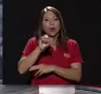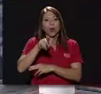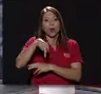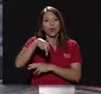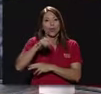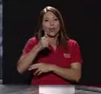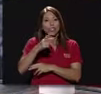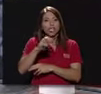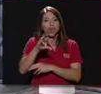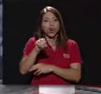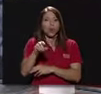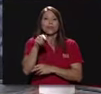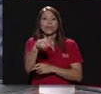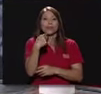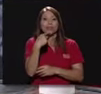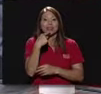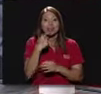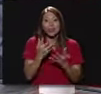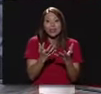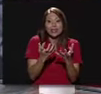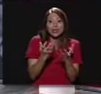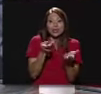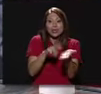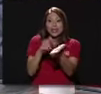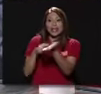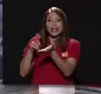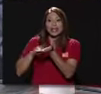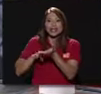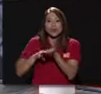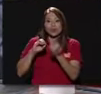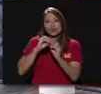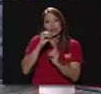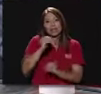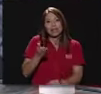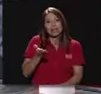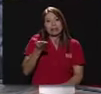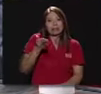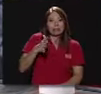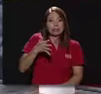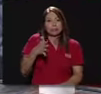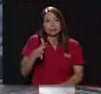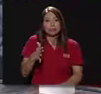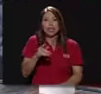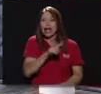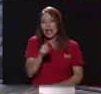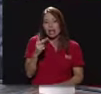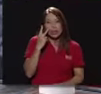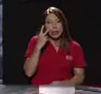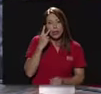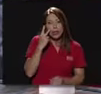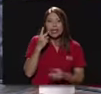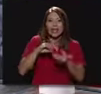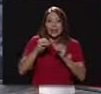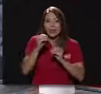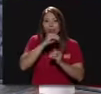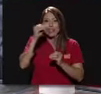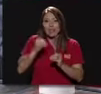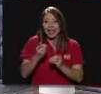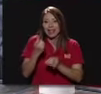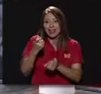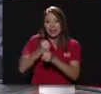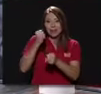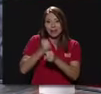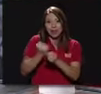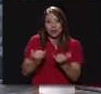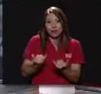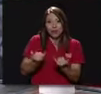quien catalogó que la intención de contratación tiene un aumento moderado, por lo que no visualiza que se impacten las cifras de desempleo